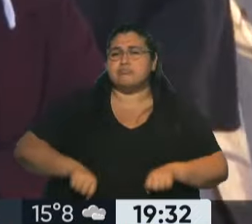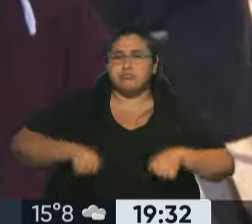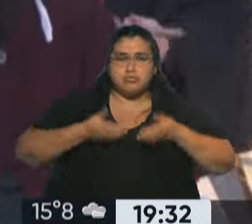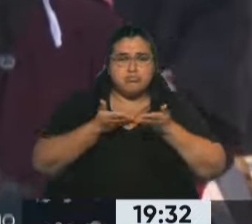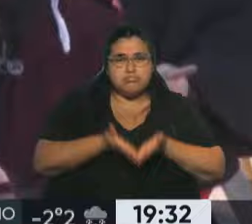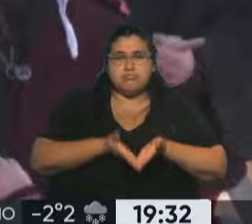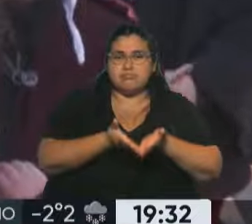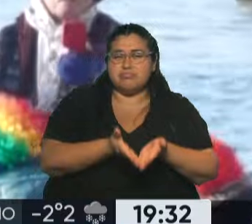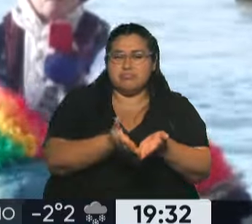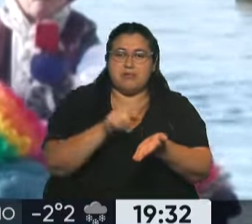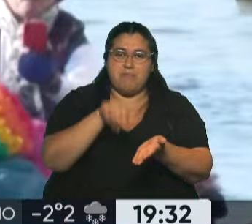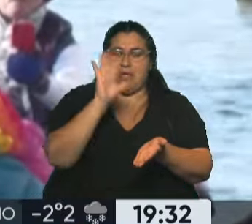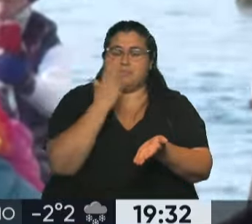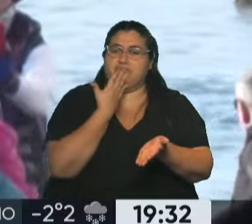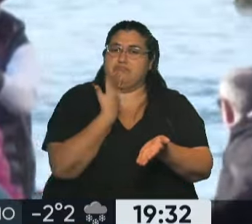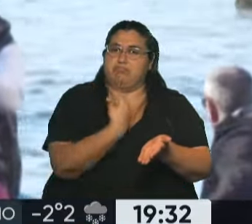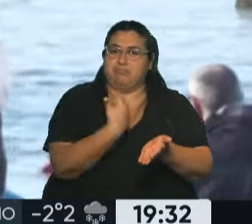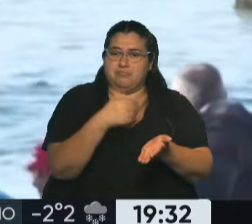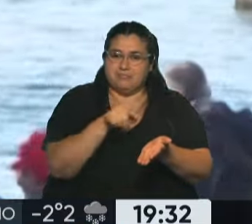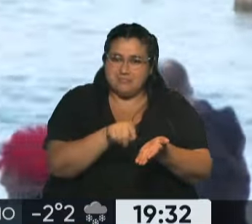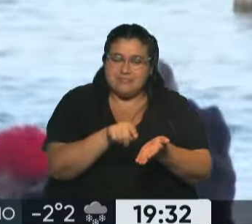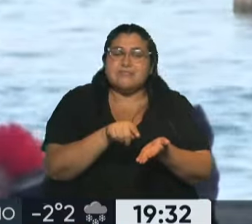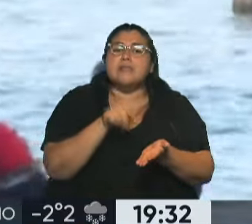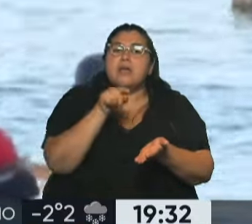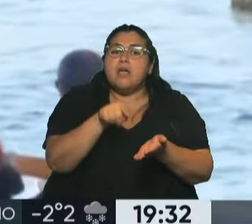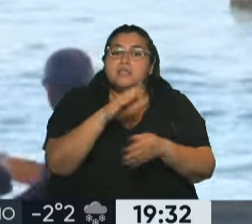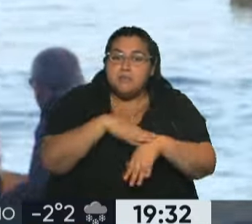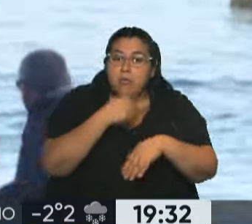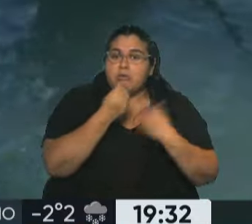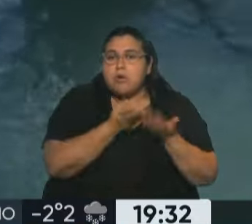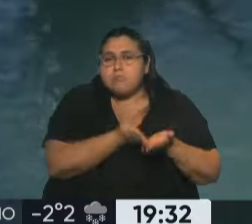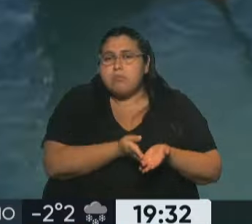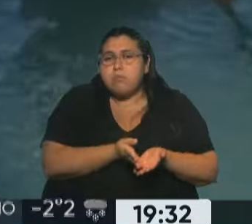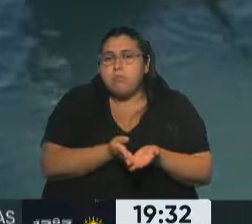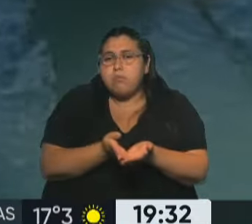que representa a un gran ratón se partió en dos al pasar